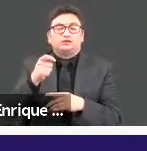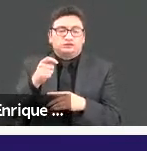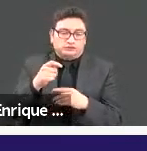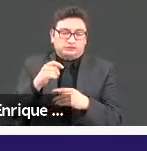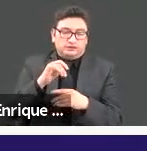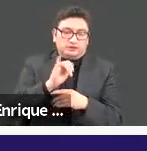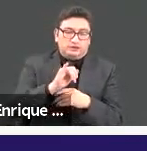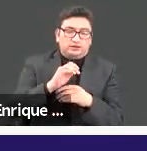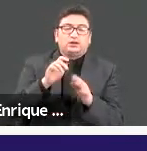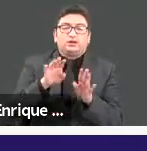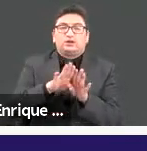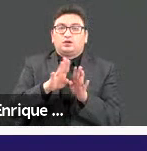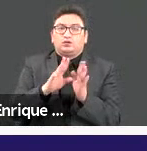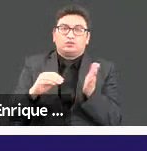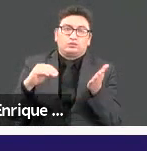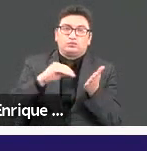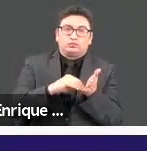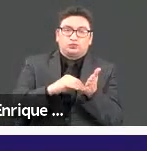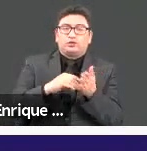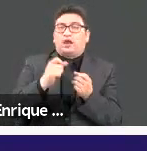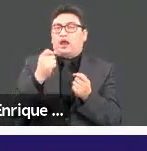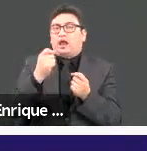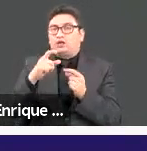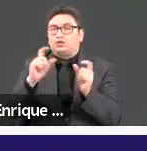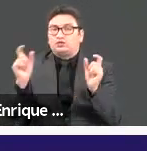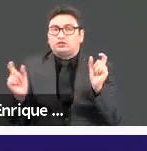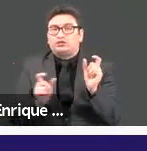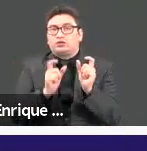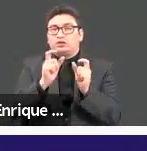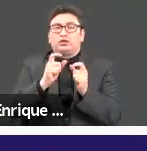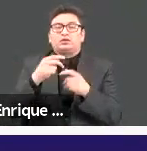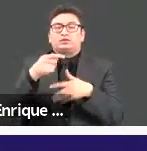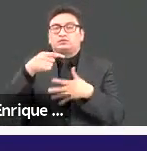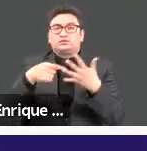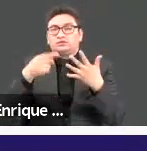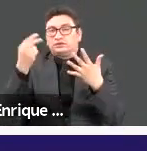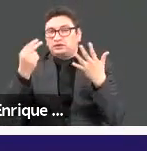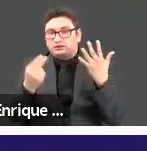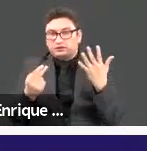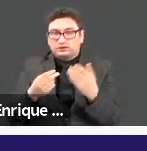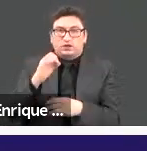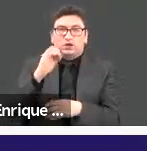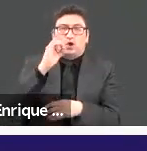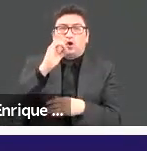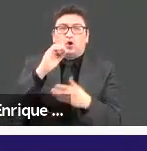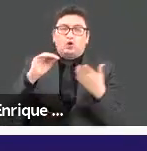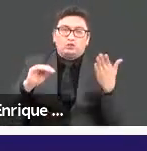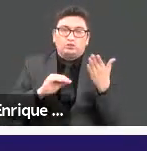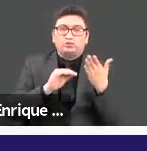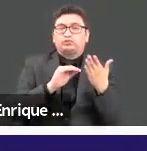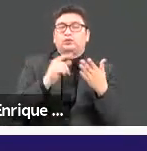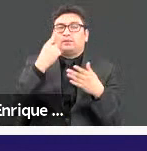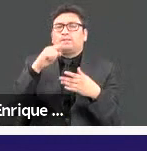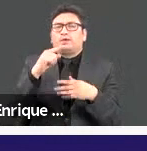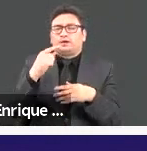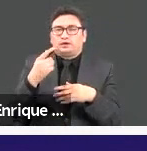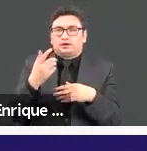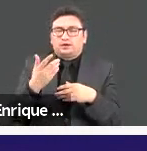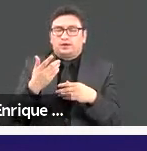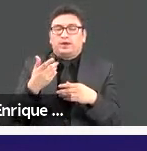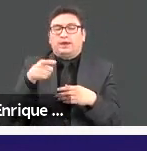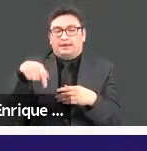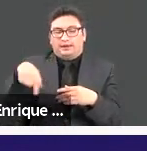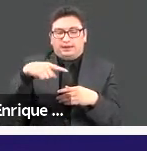para adicionar requisitos dentro de nuestra búsqueda. La O nos va a ser de utilidad